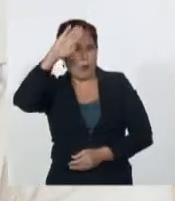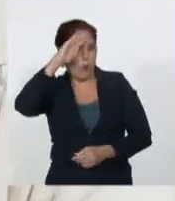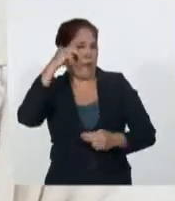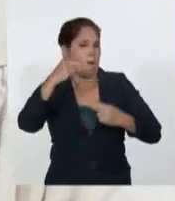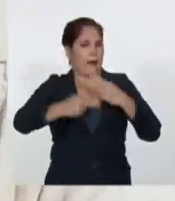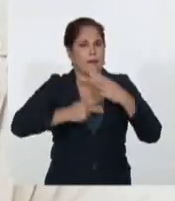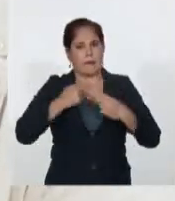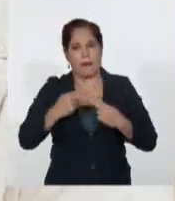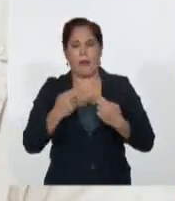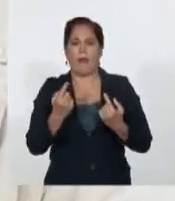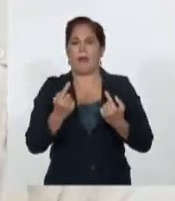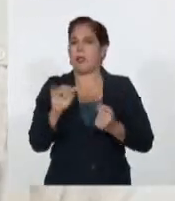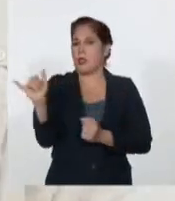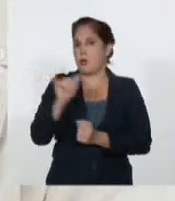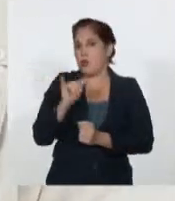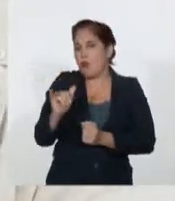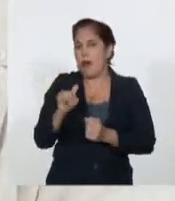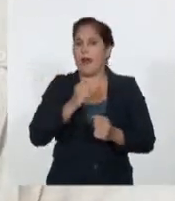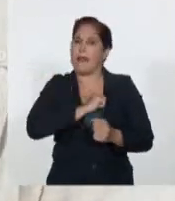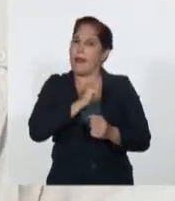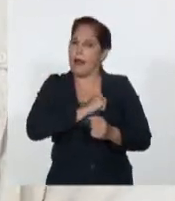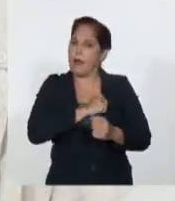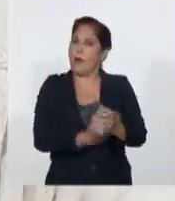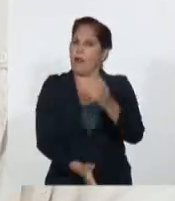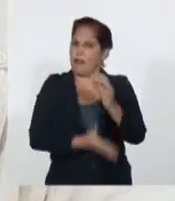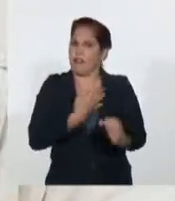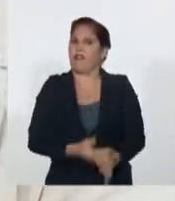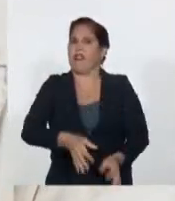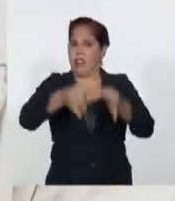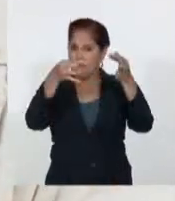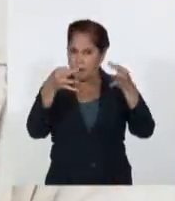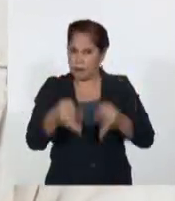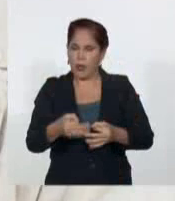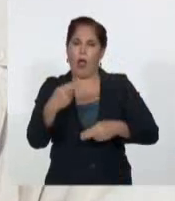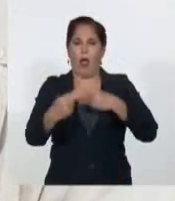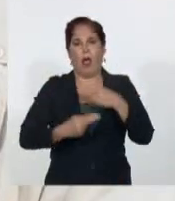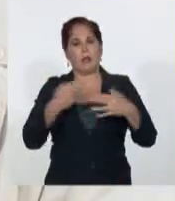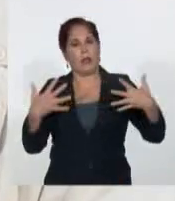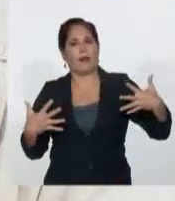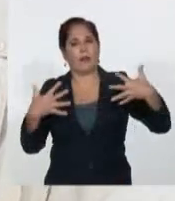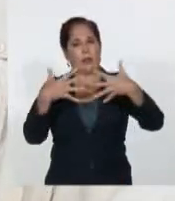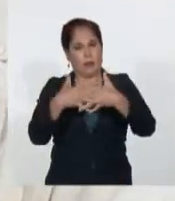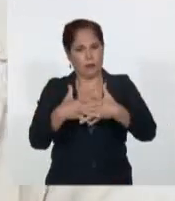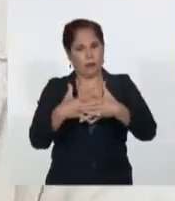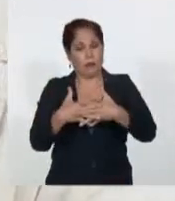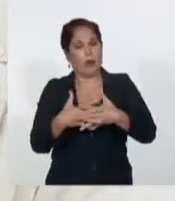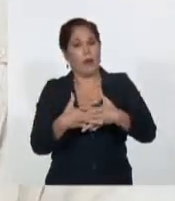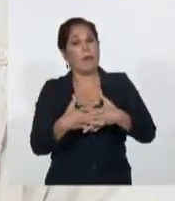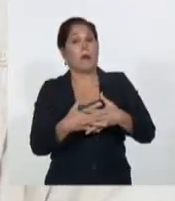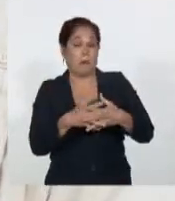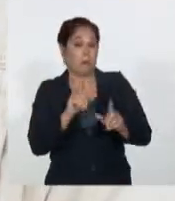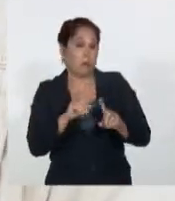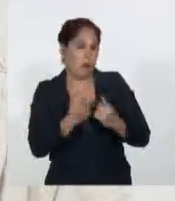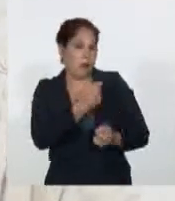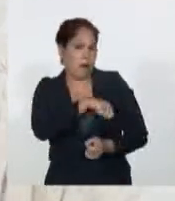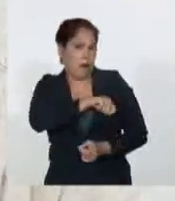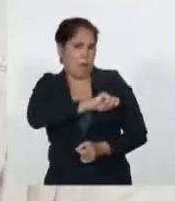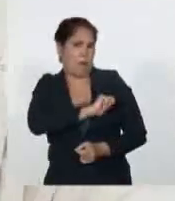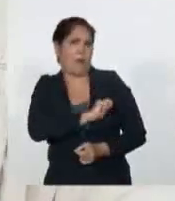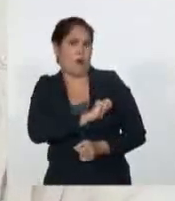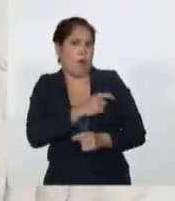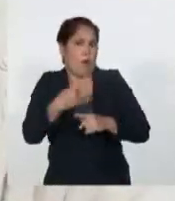en aportar en tratar de realmente desarrollar esta relación birregional en función creo de los pueblos de